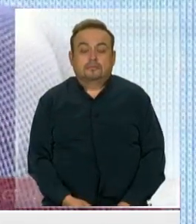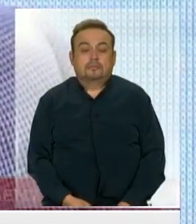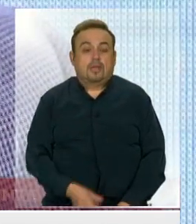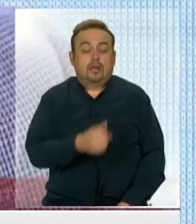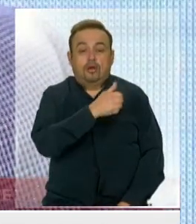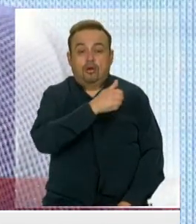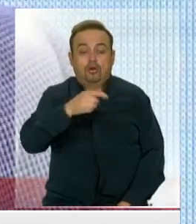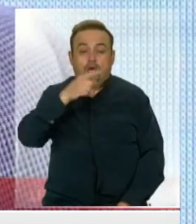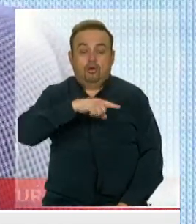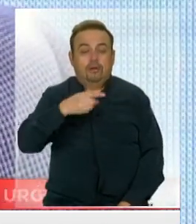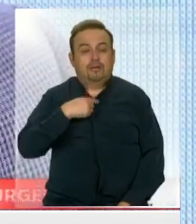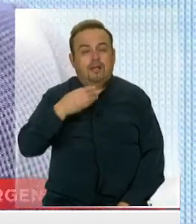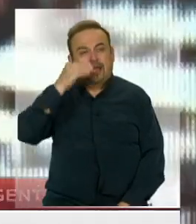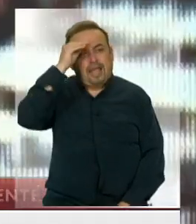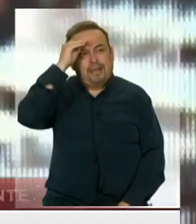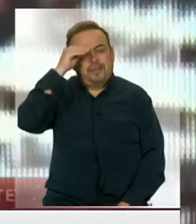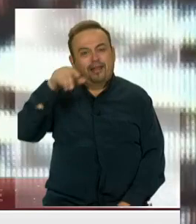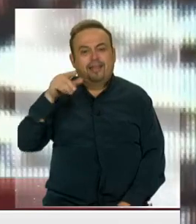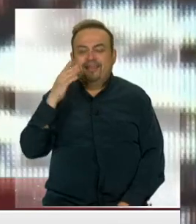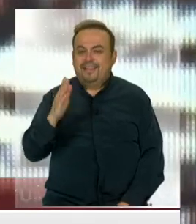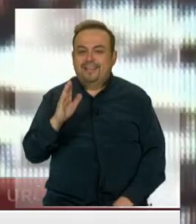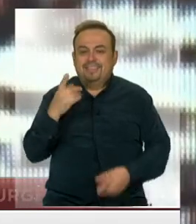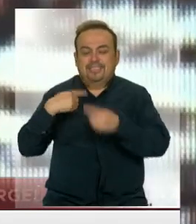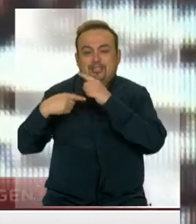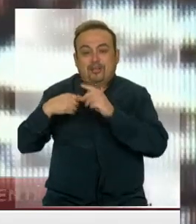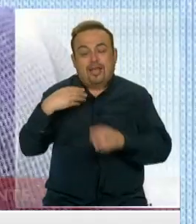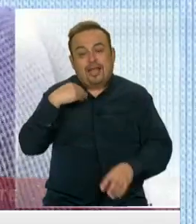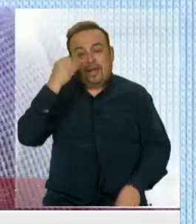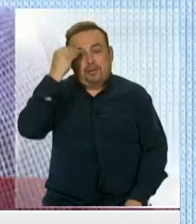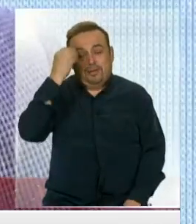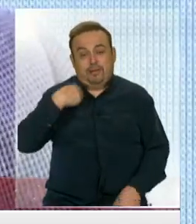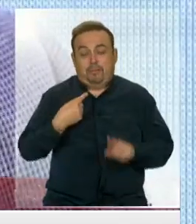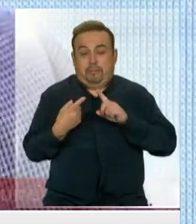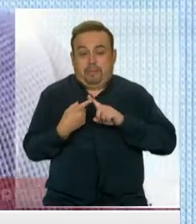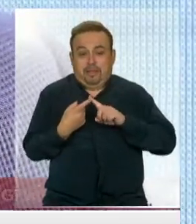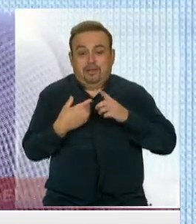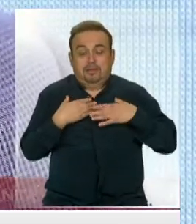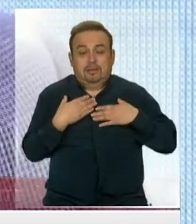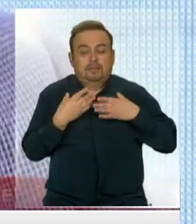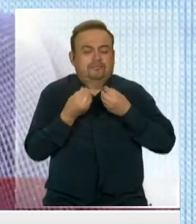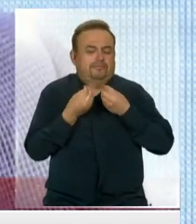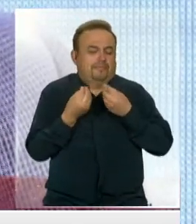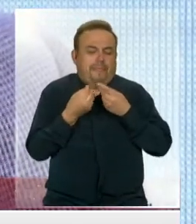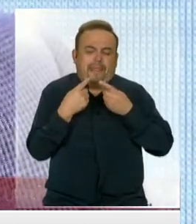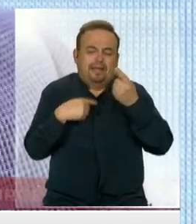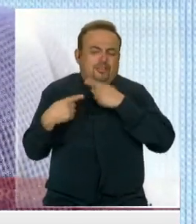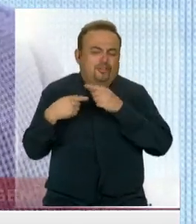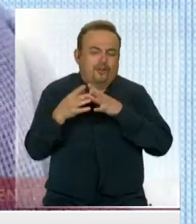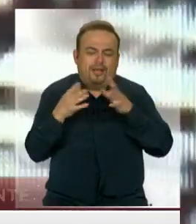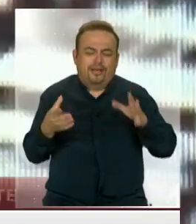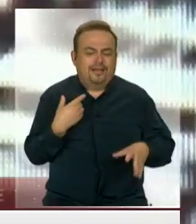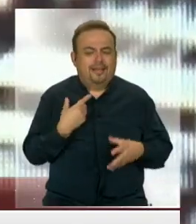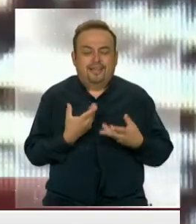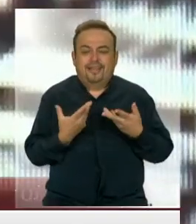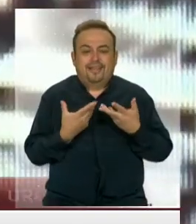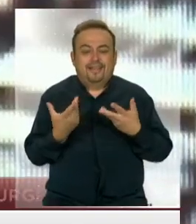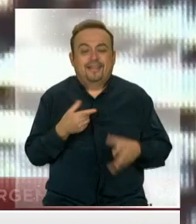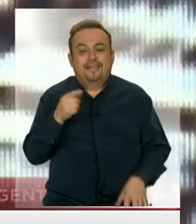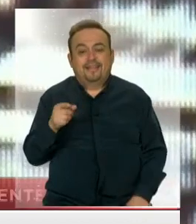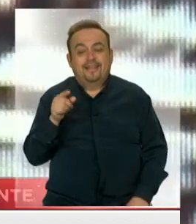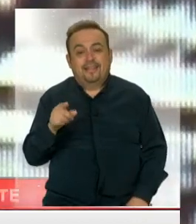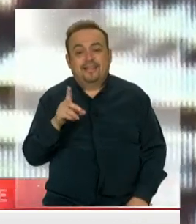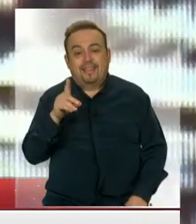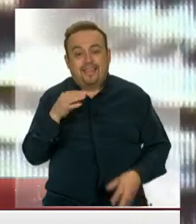Todos tenemos anécdotas, historias con Diego Armando Maradona. En lo personal he vivido miles y miles y miles con Diego,